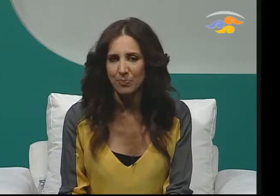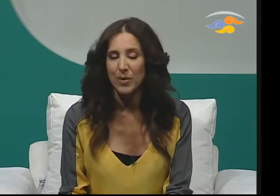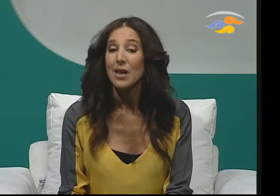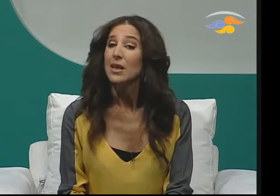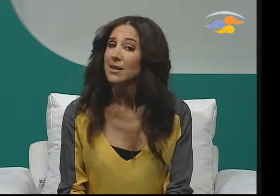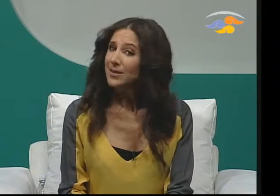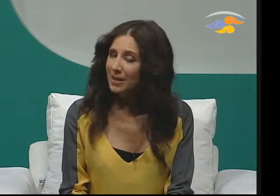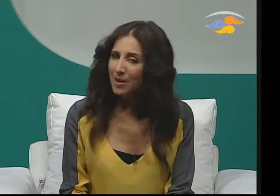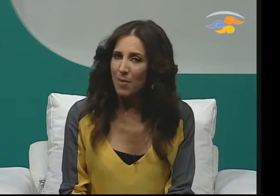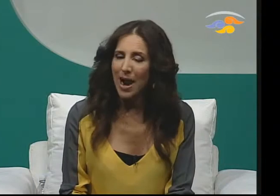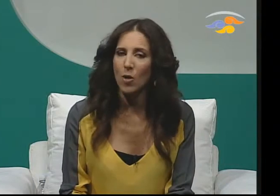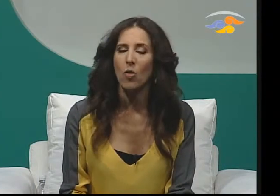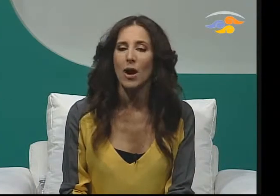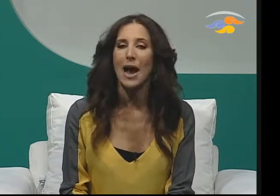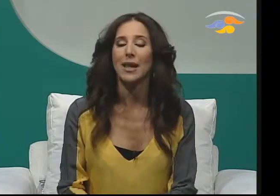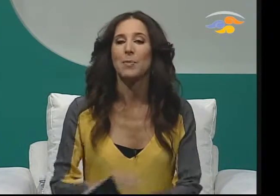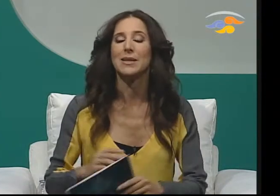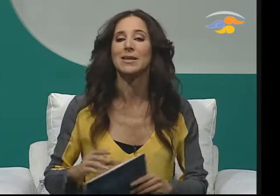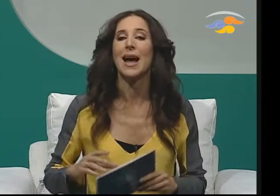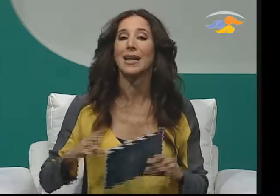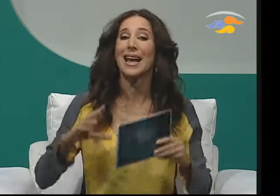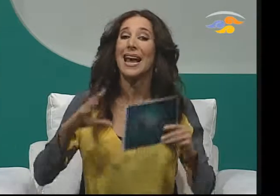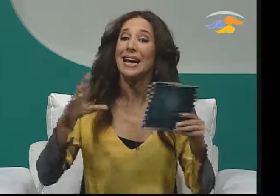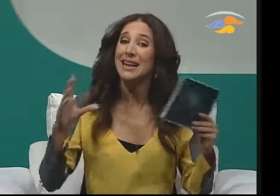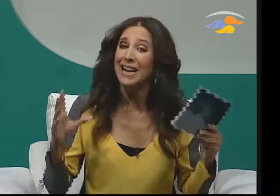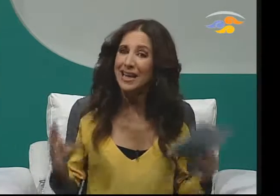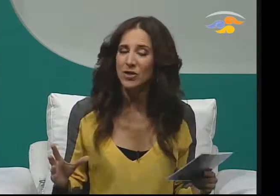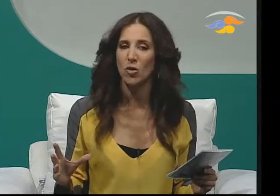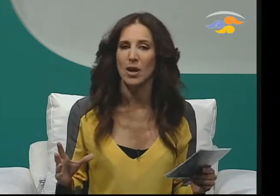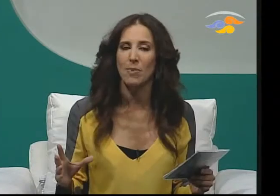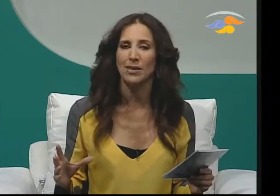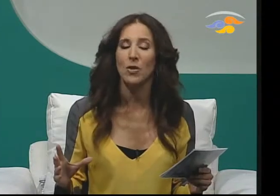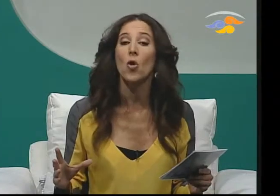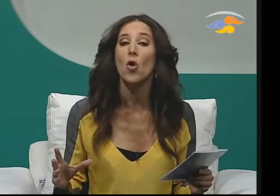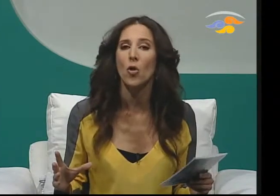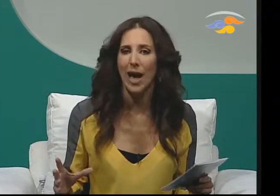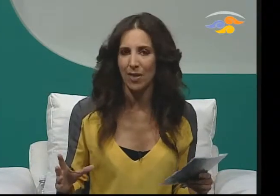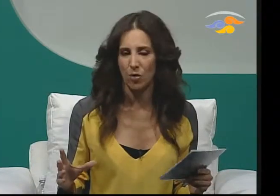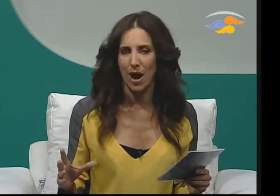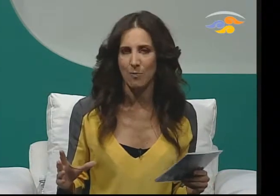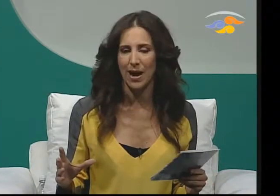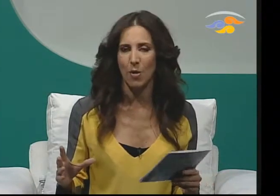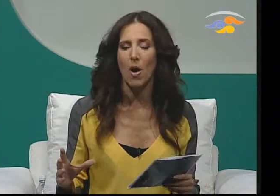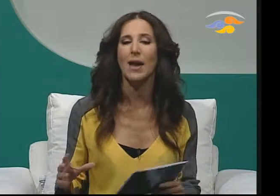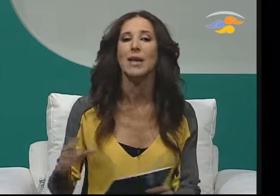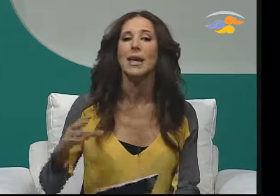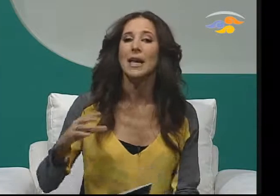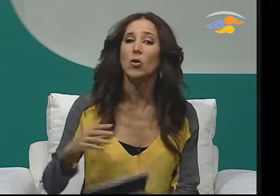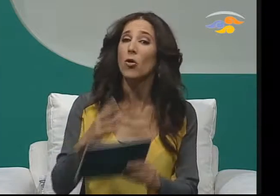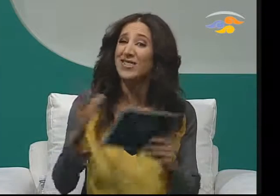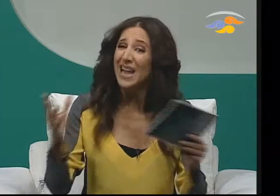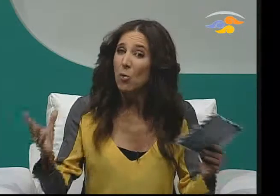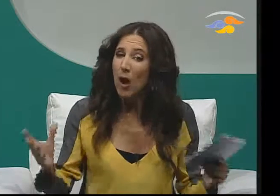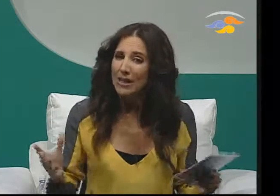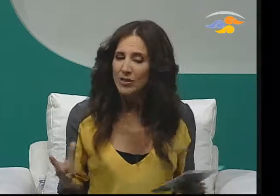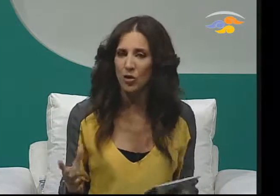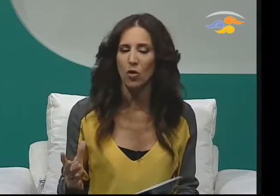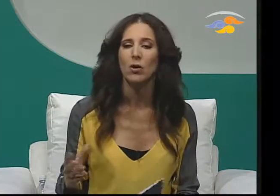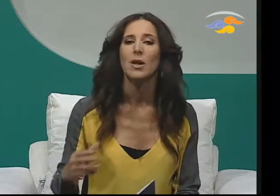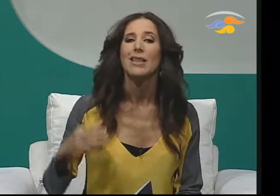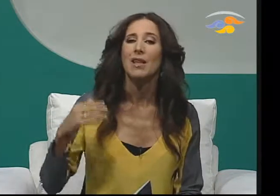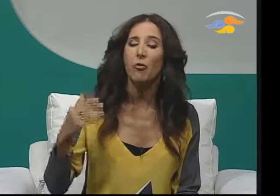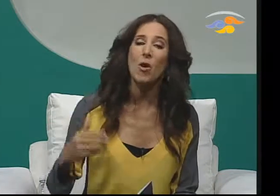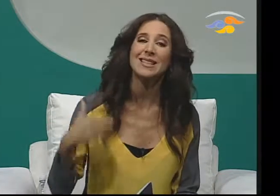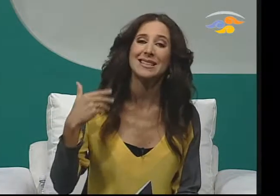Argentina. Sin embargo, hay que pensar que el regreso del Partido Colorado a Paraguay y toda esta